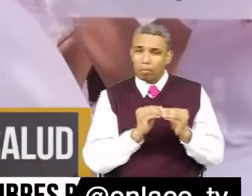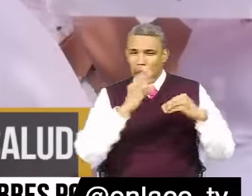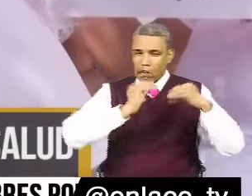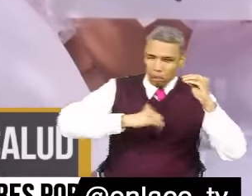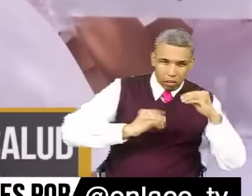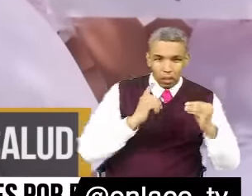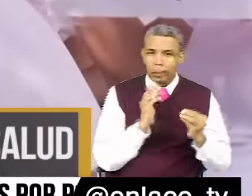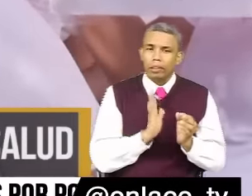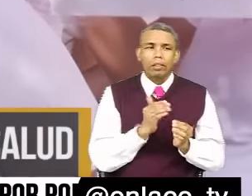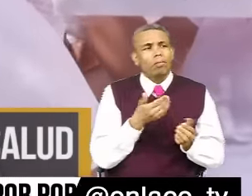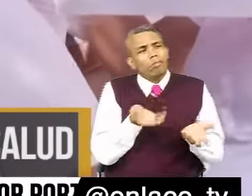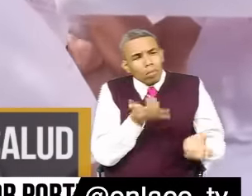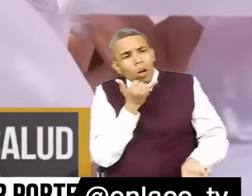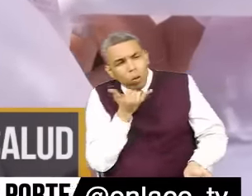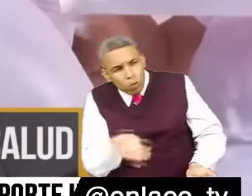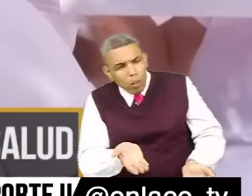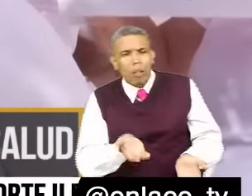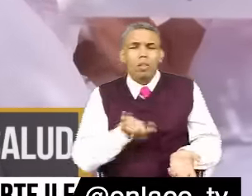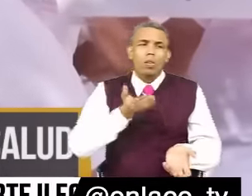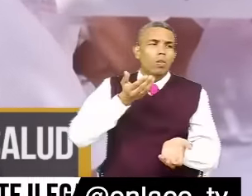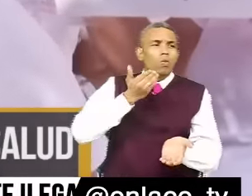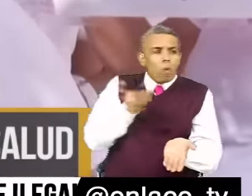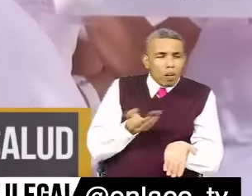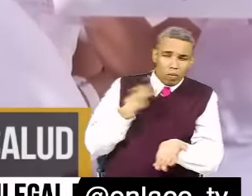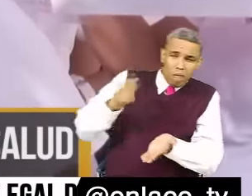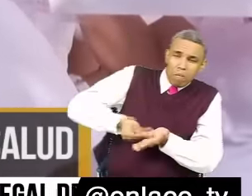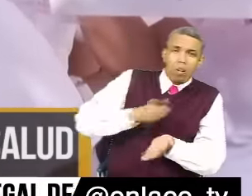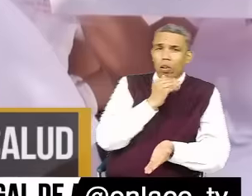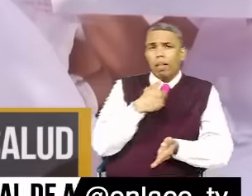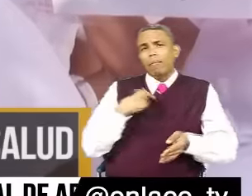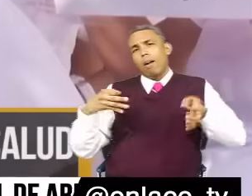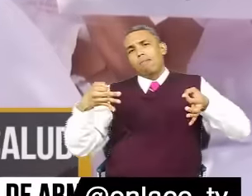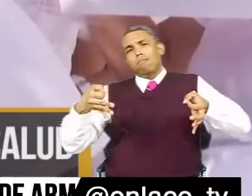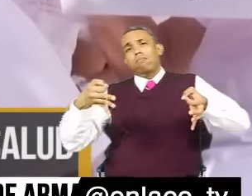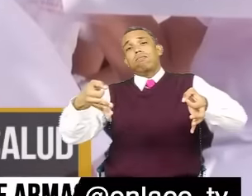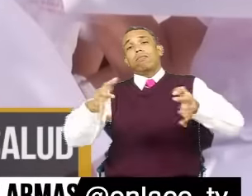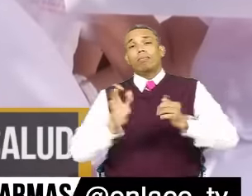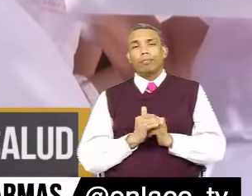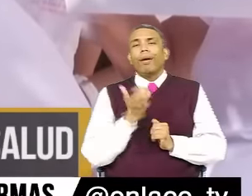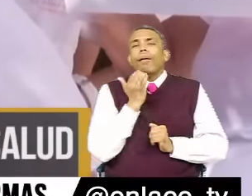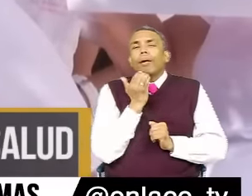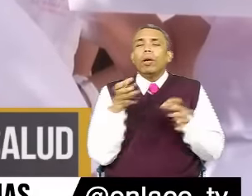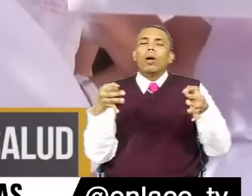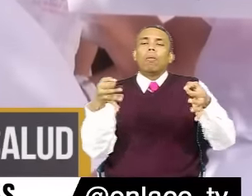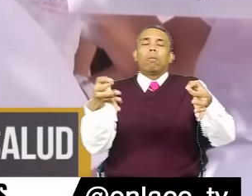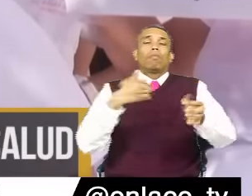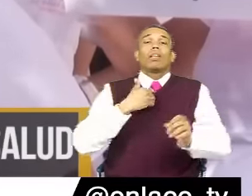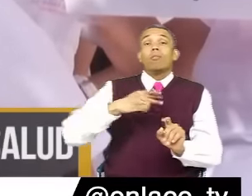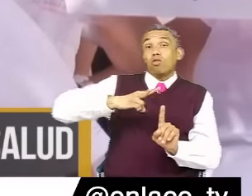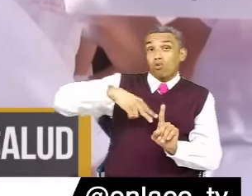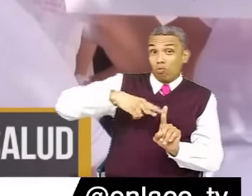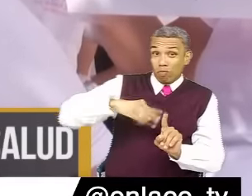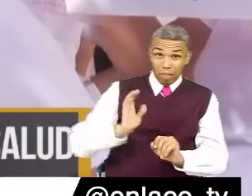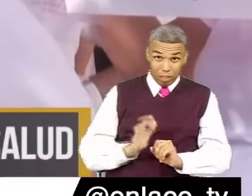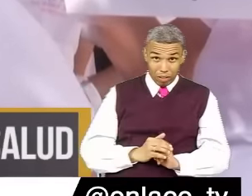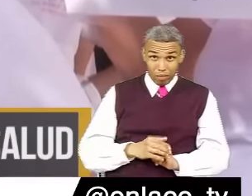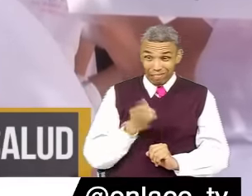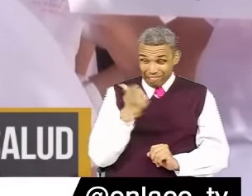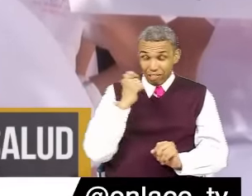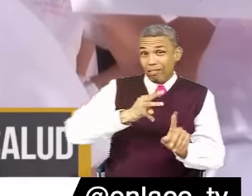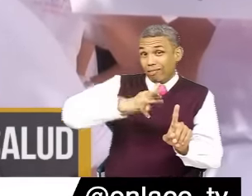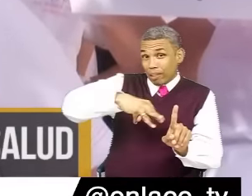nos cancelen los salarios adeudados. Ya en estos momentos llevamos 2 meses y 13 días de labores